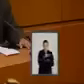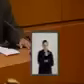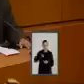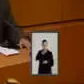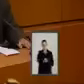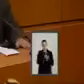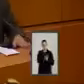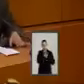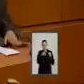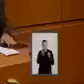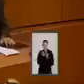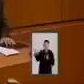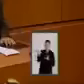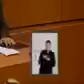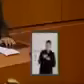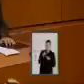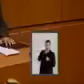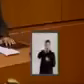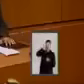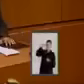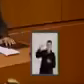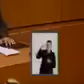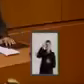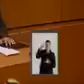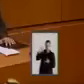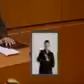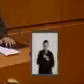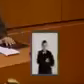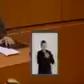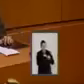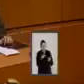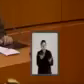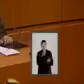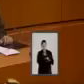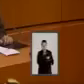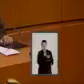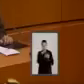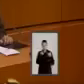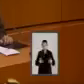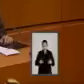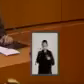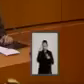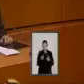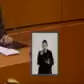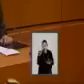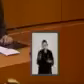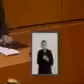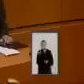que ver con el tema de los derechos humanos. Fueron ignorados los maestros. Desde ahí empieza la